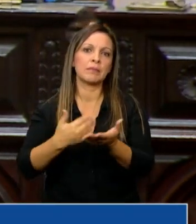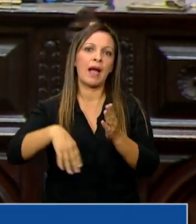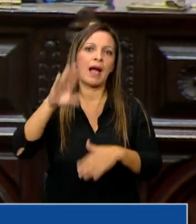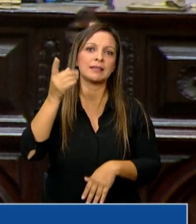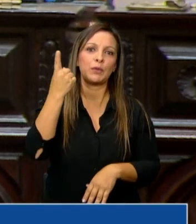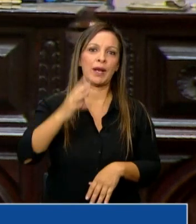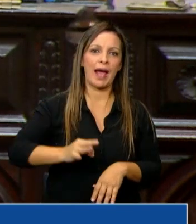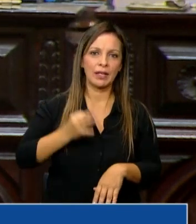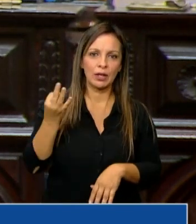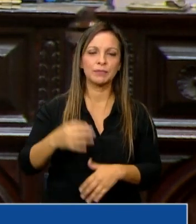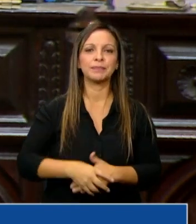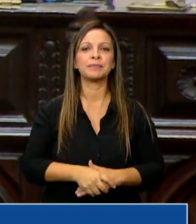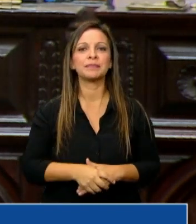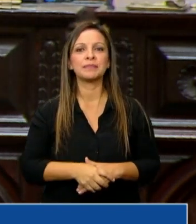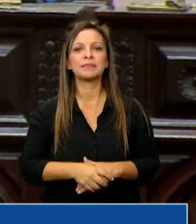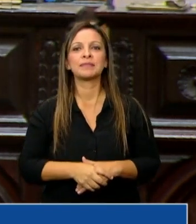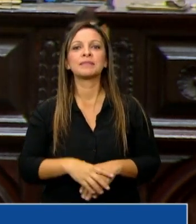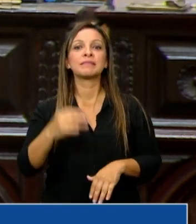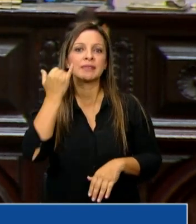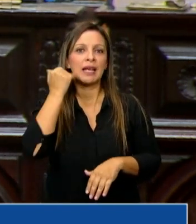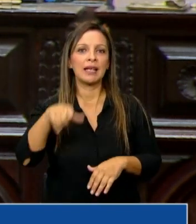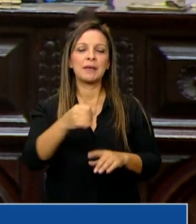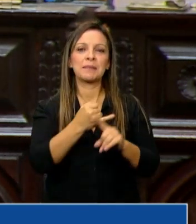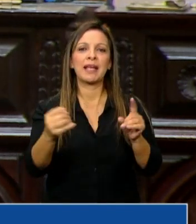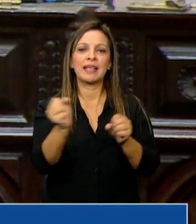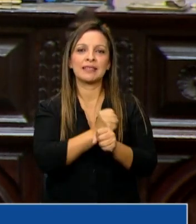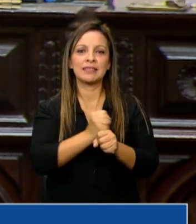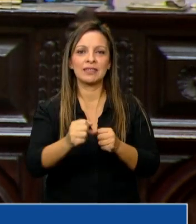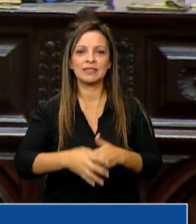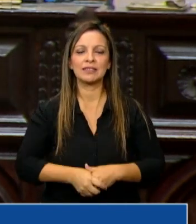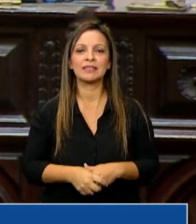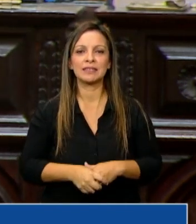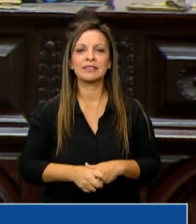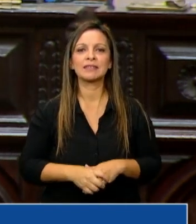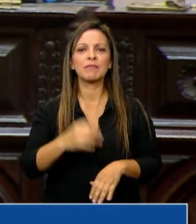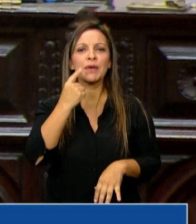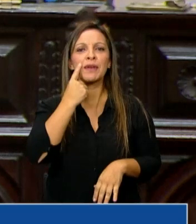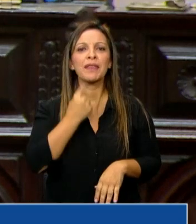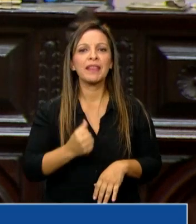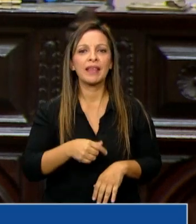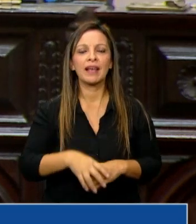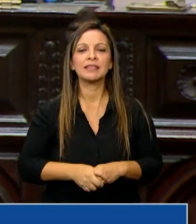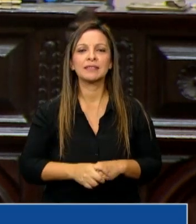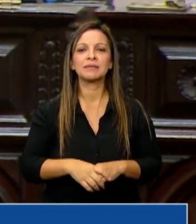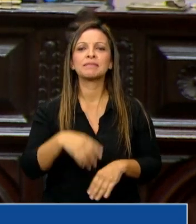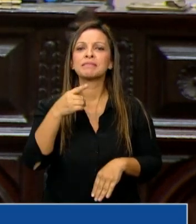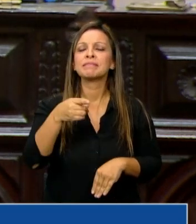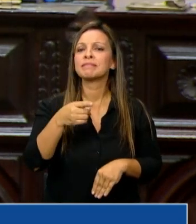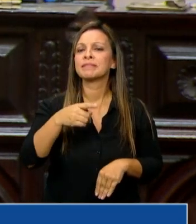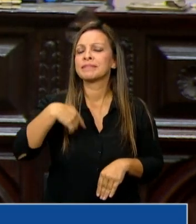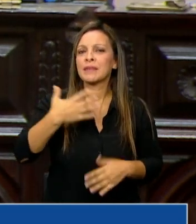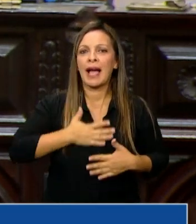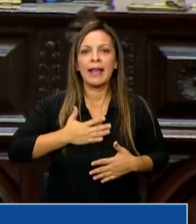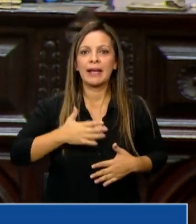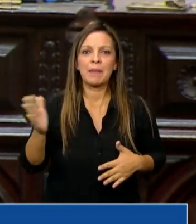año que podamos tratar esta media sanción que viene del Senado. Es un día de mucha alegría para miles de familias en todo